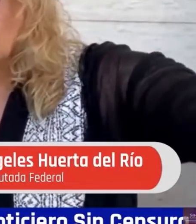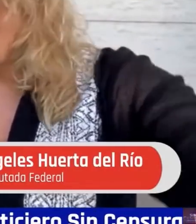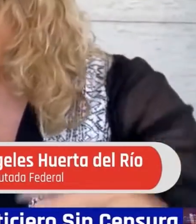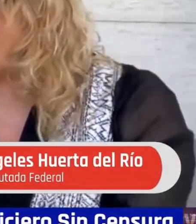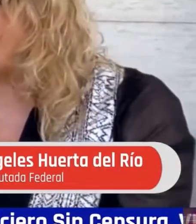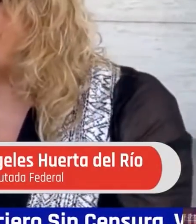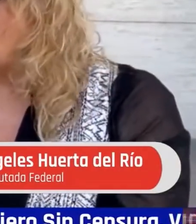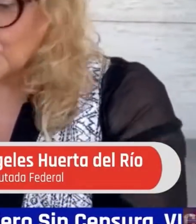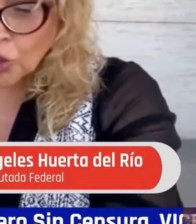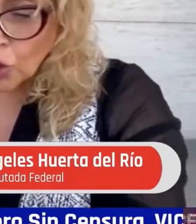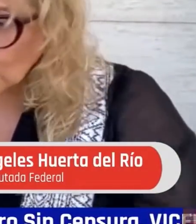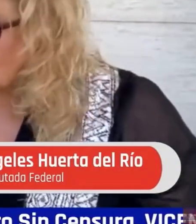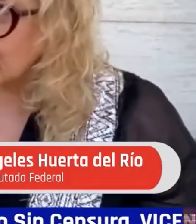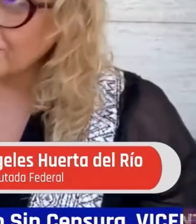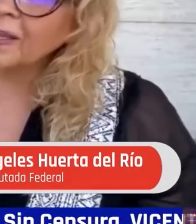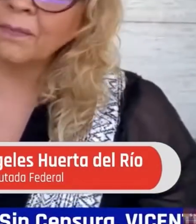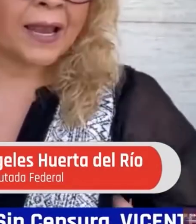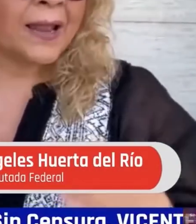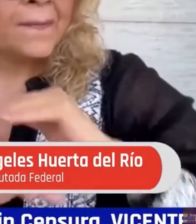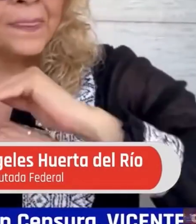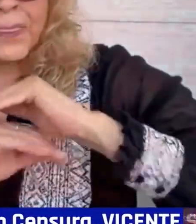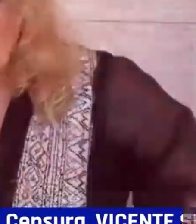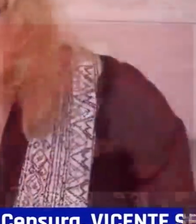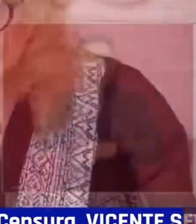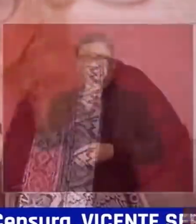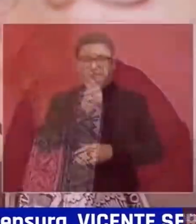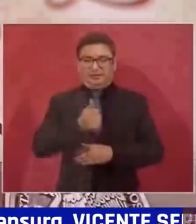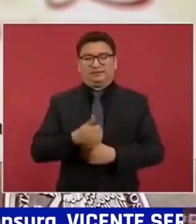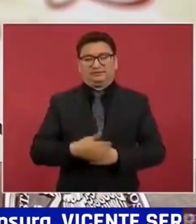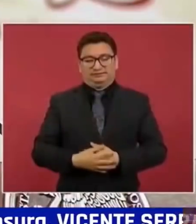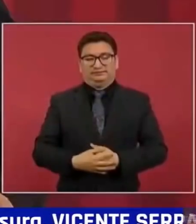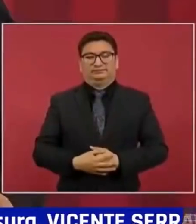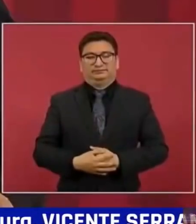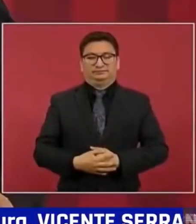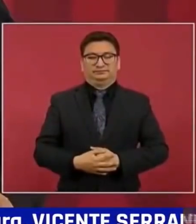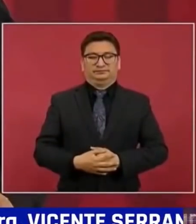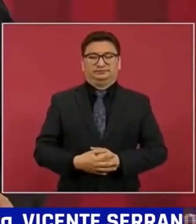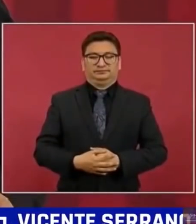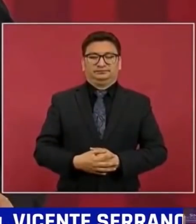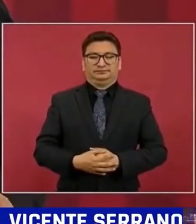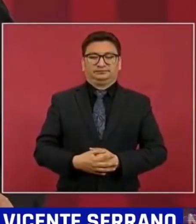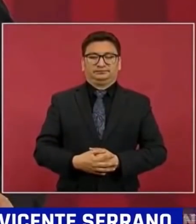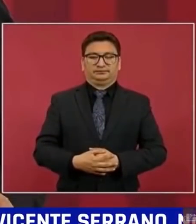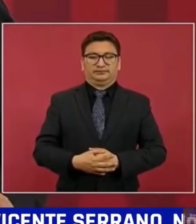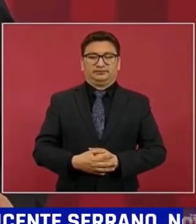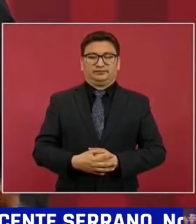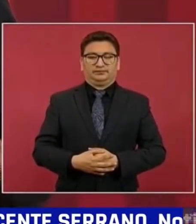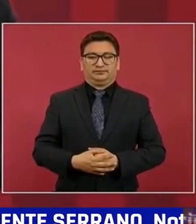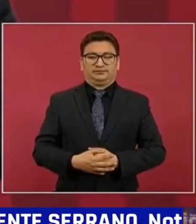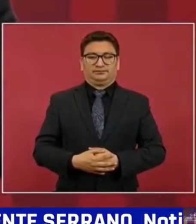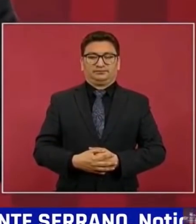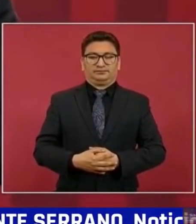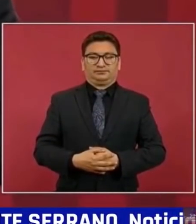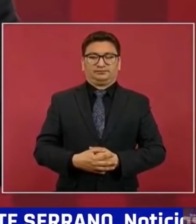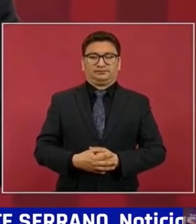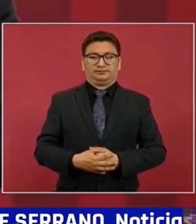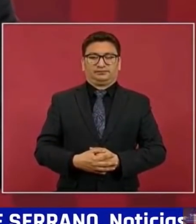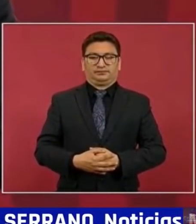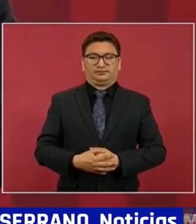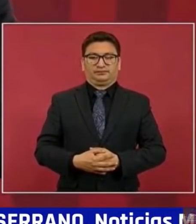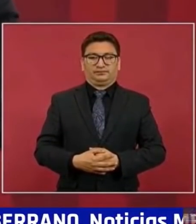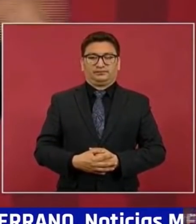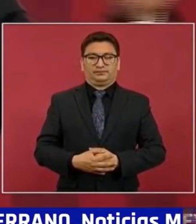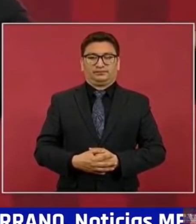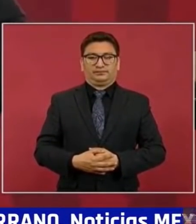los medios es en contra del presidente, todo lo califican mal, todo dicen que está mal, todo lo juzgan, pueden utilizar hasta 15 o 20 minutos del